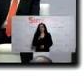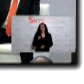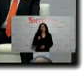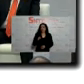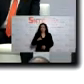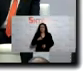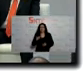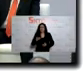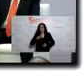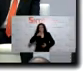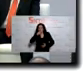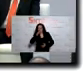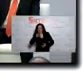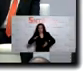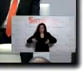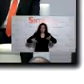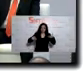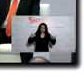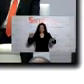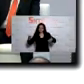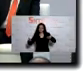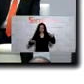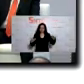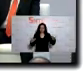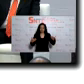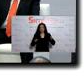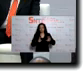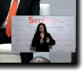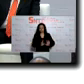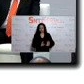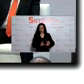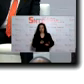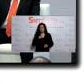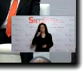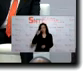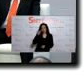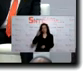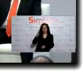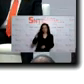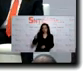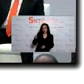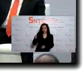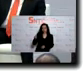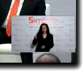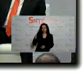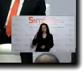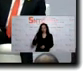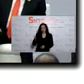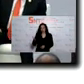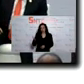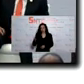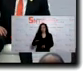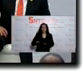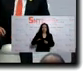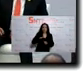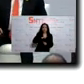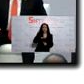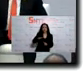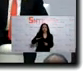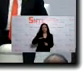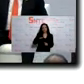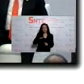Bueno, démosle un poquitito de contexto y veremos que salió vicecampeona.